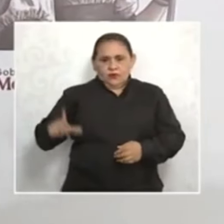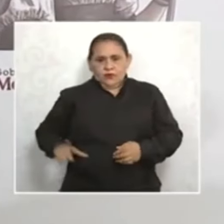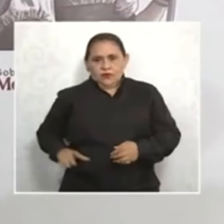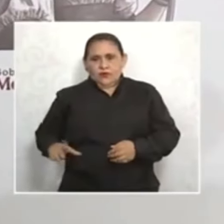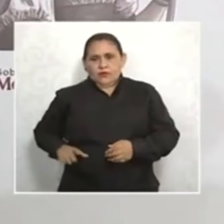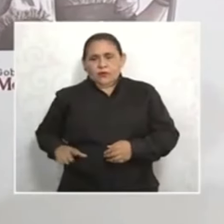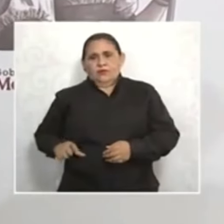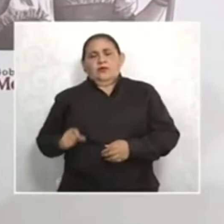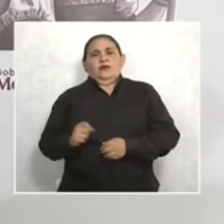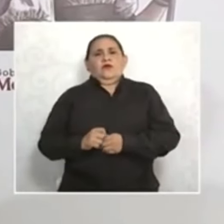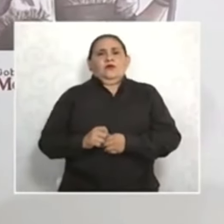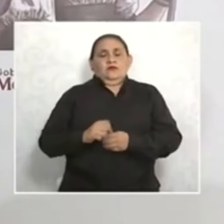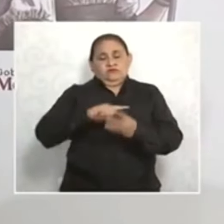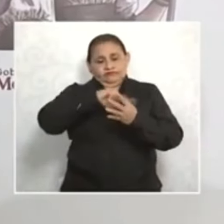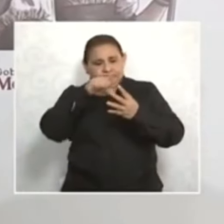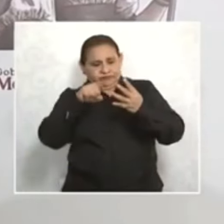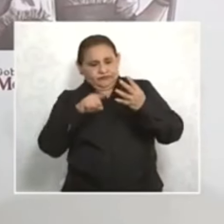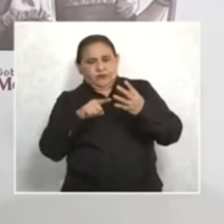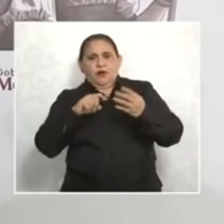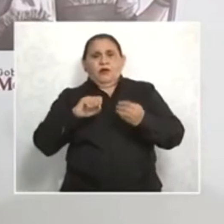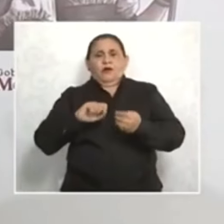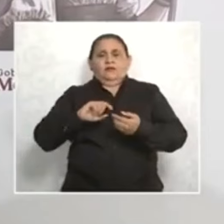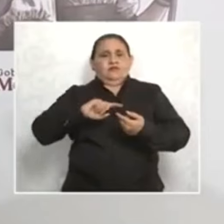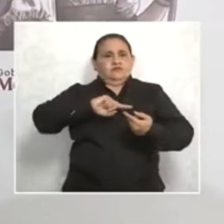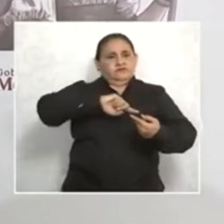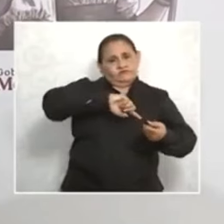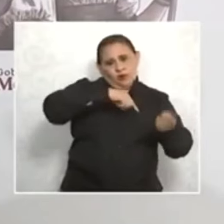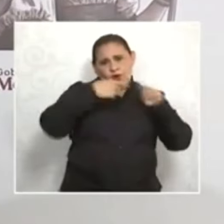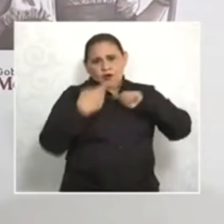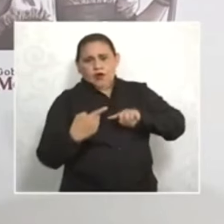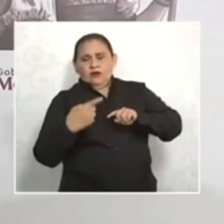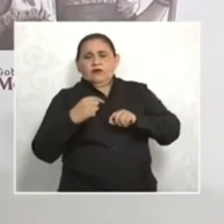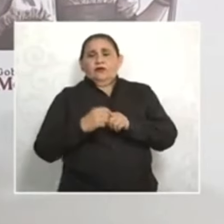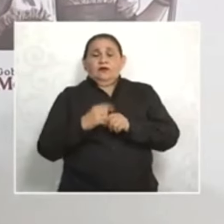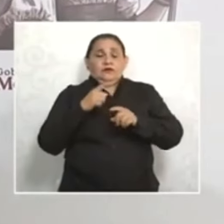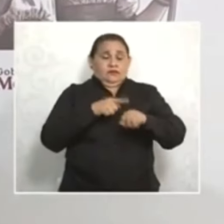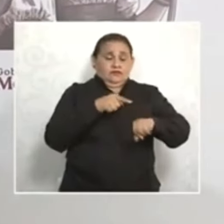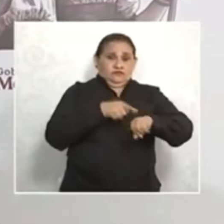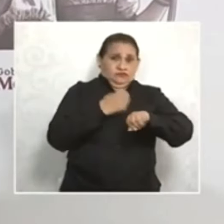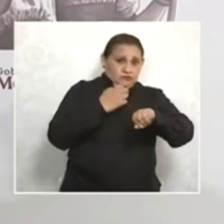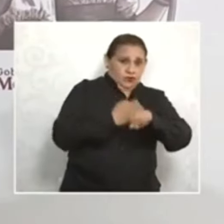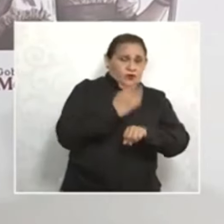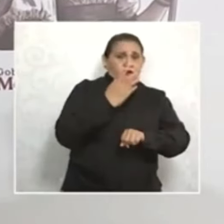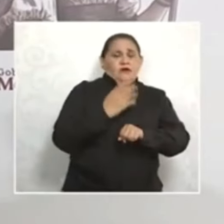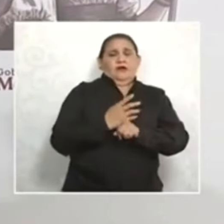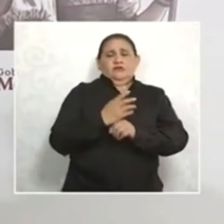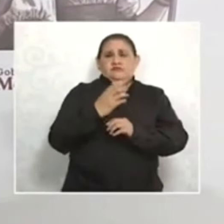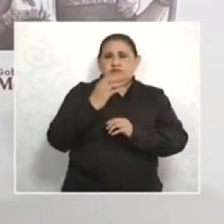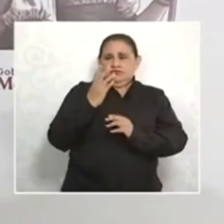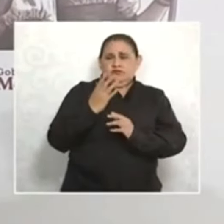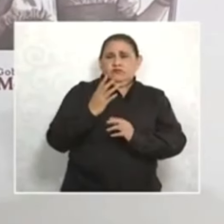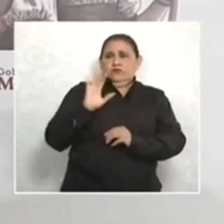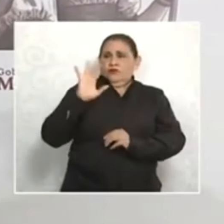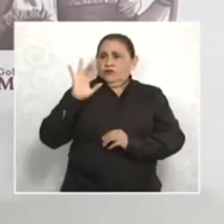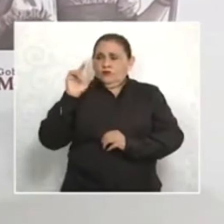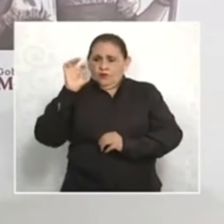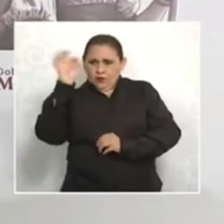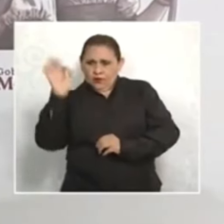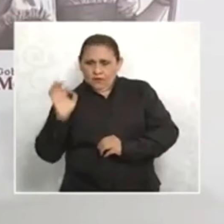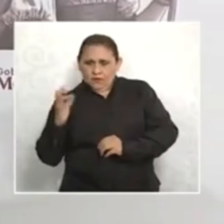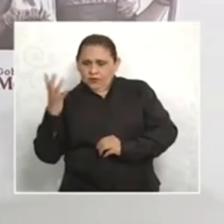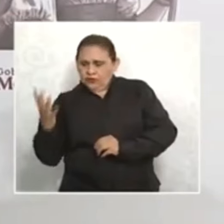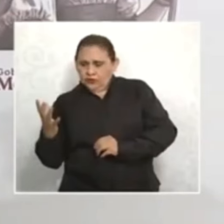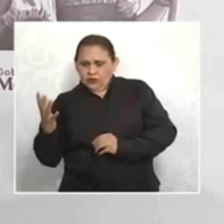de la Cuarta Transformación, donde el Estado aportará el 50 por ciento y el gobierno federal el otro